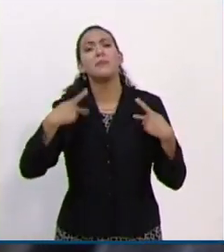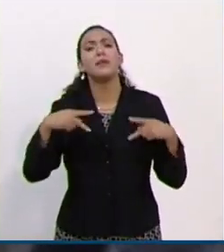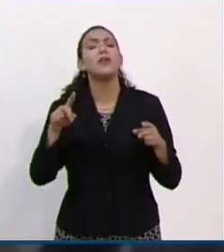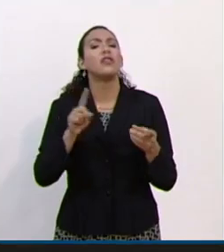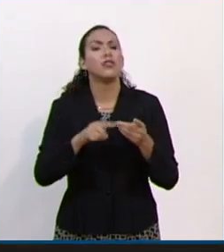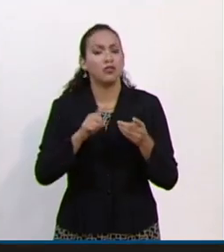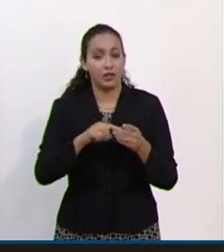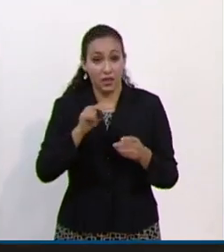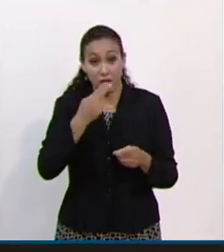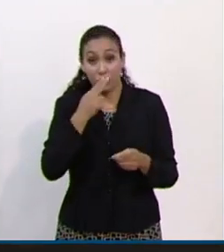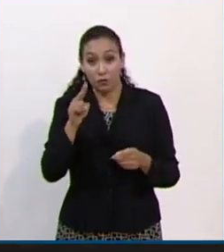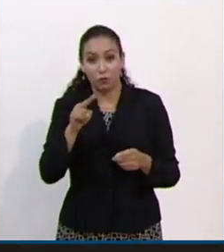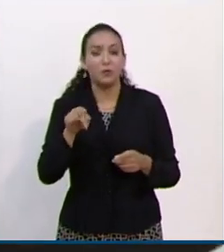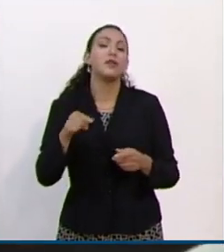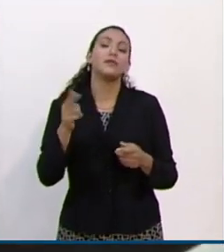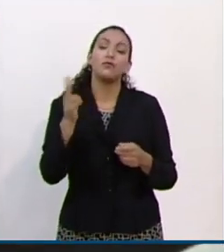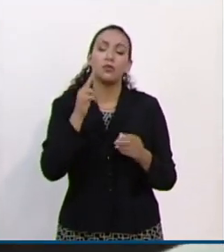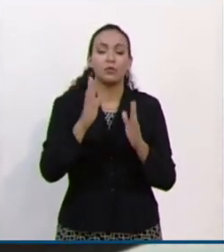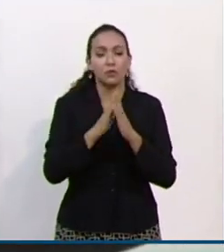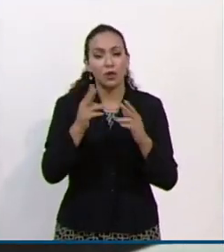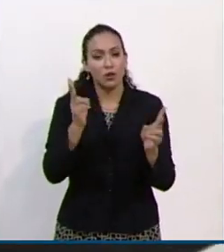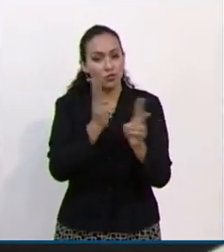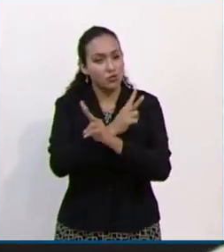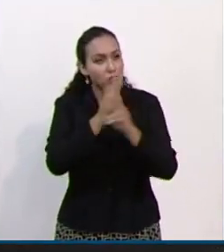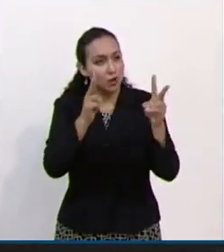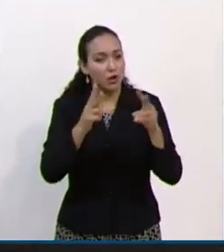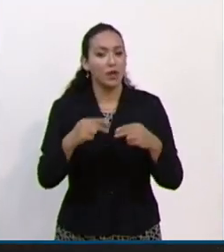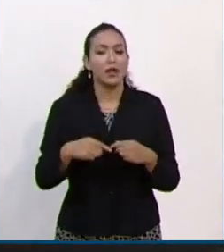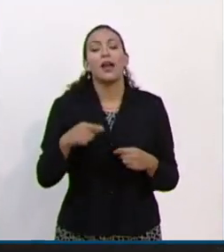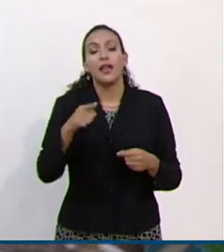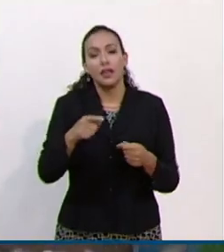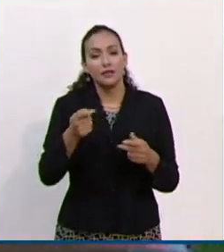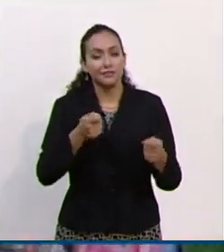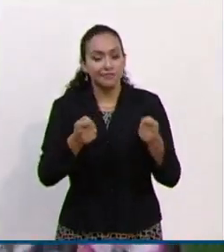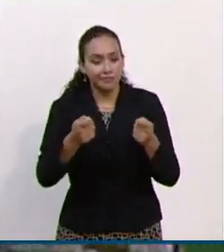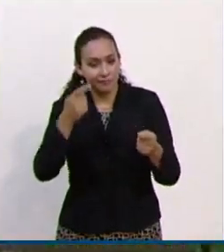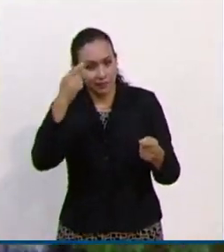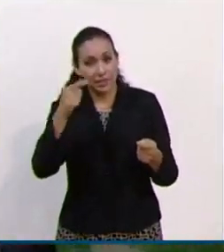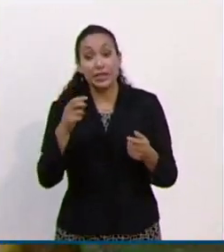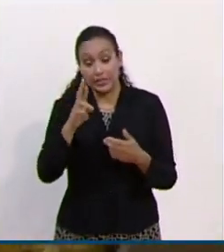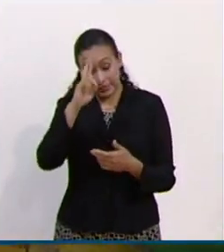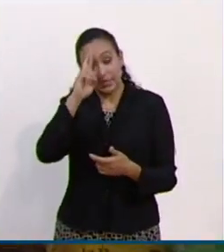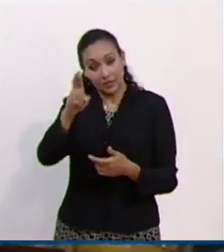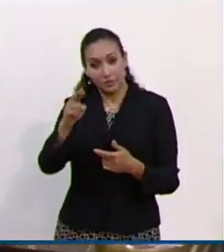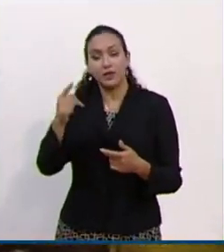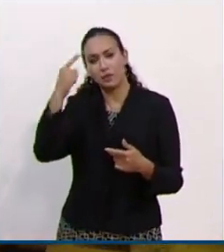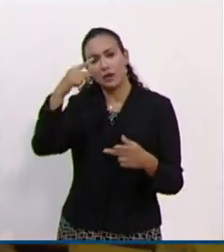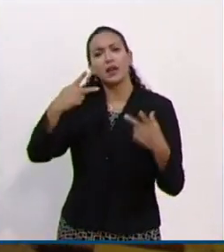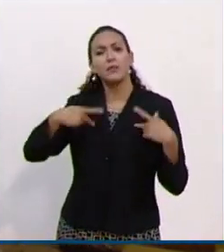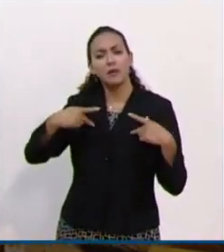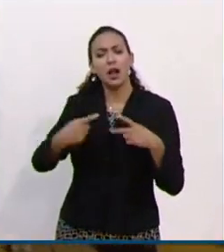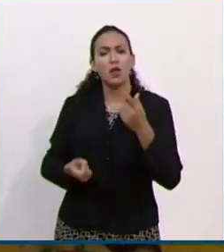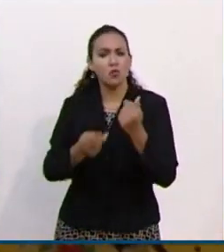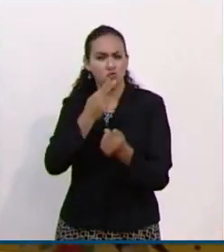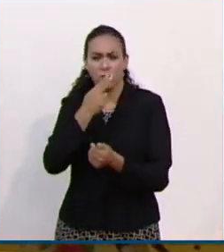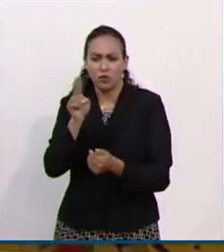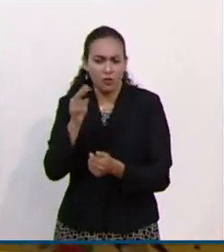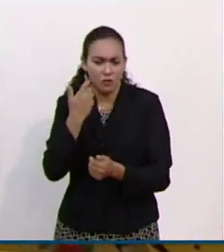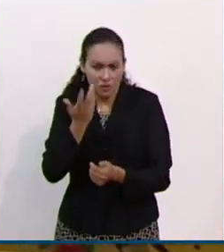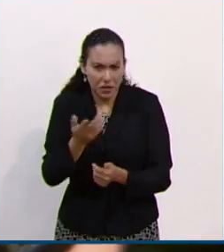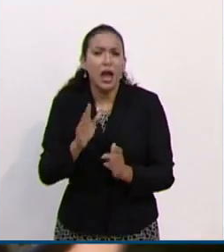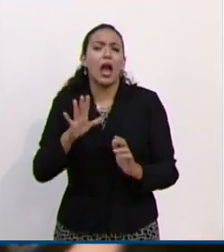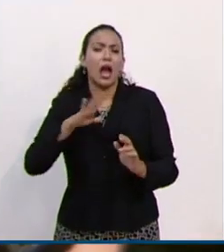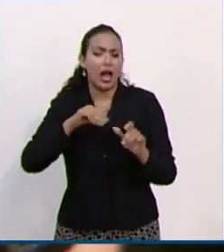en espacios abiertos. Determinó que la Ley General para el Control del Tabaco respeta los principios de libertad de comercio, igualdad,